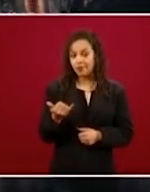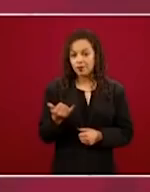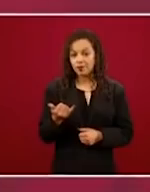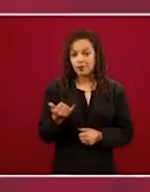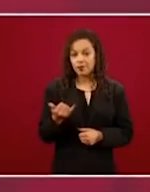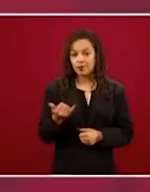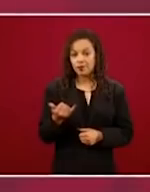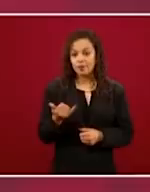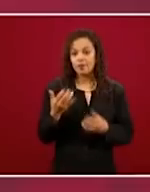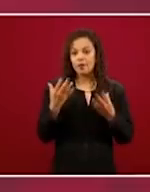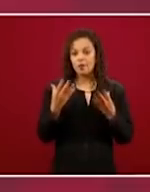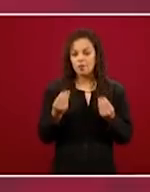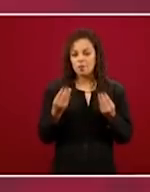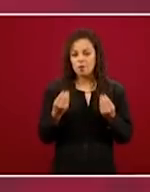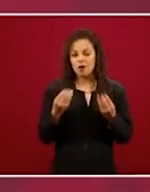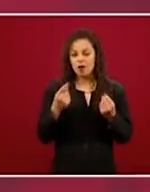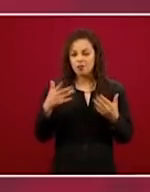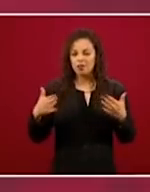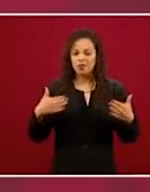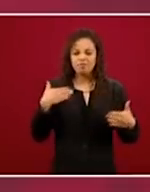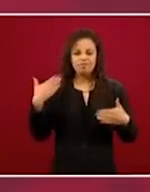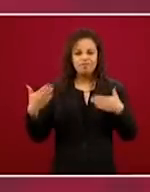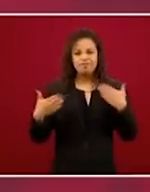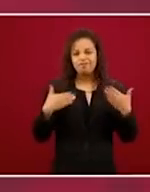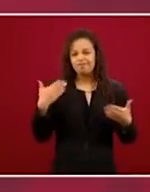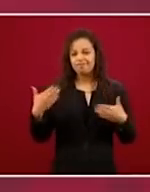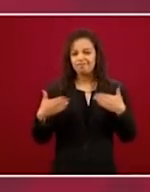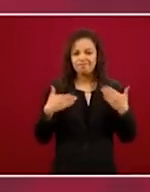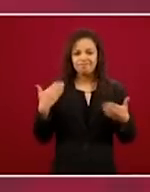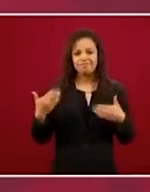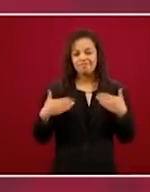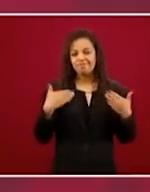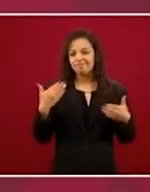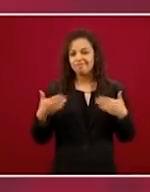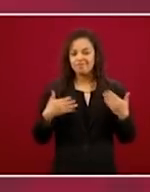y divertirse jugar